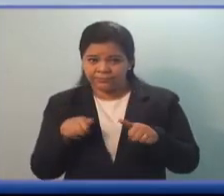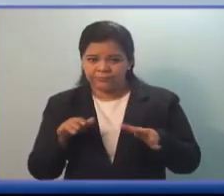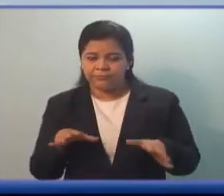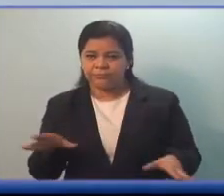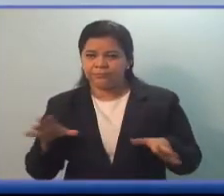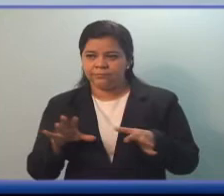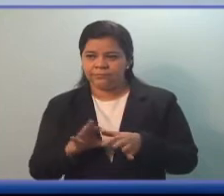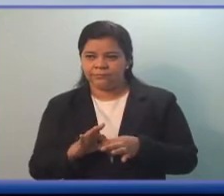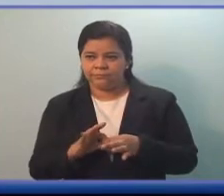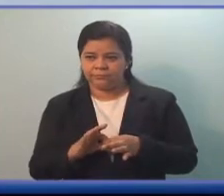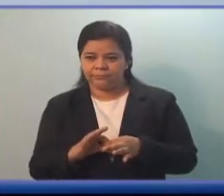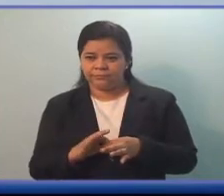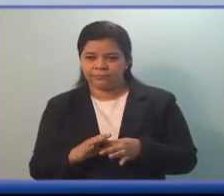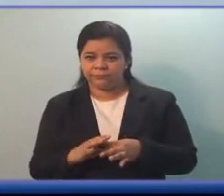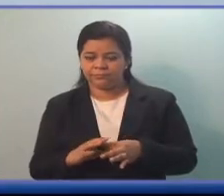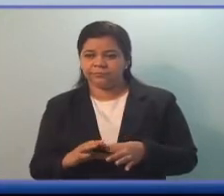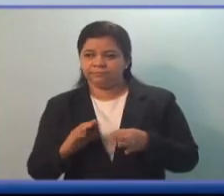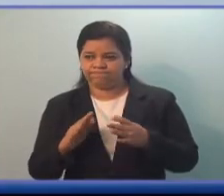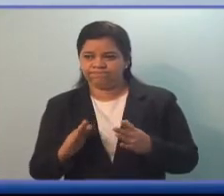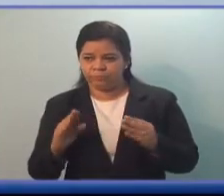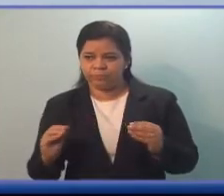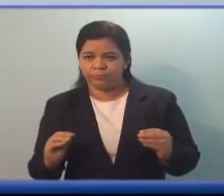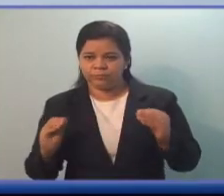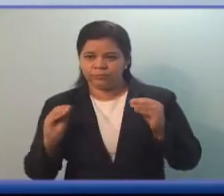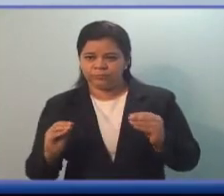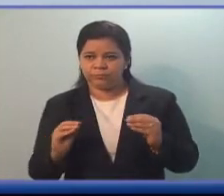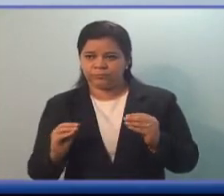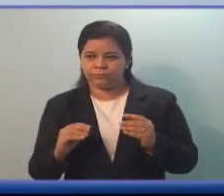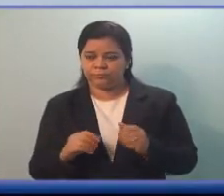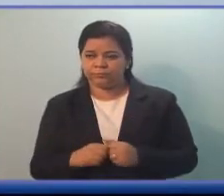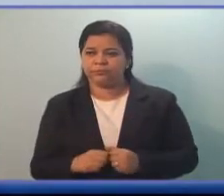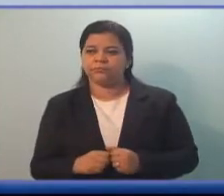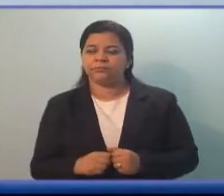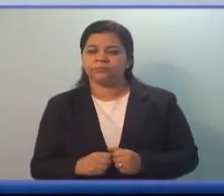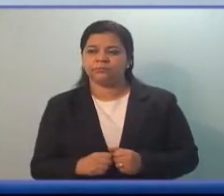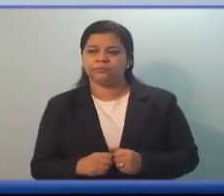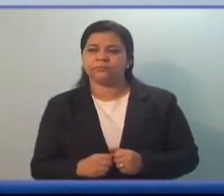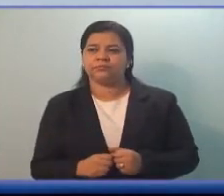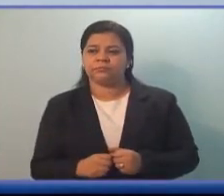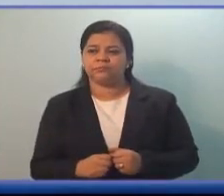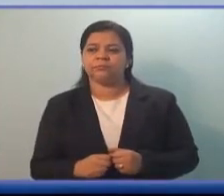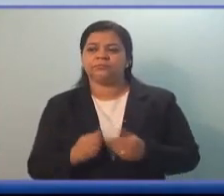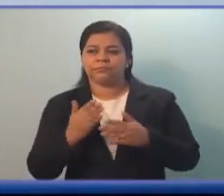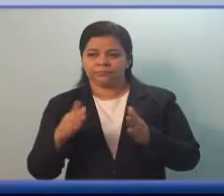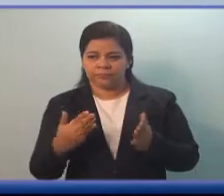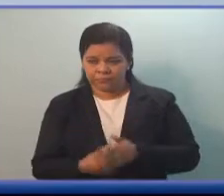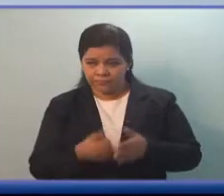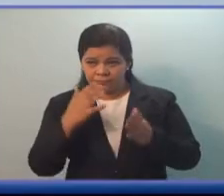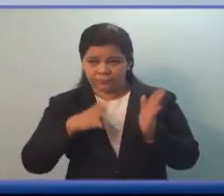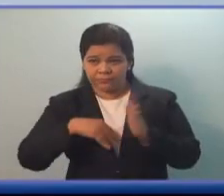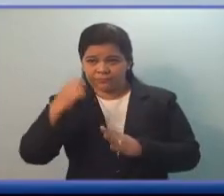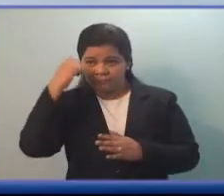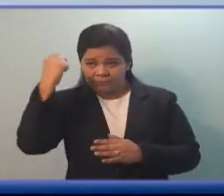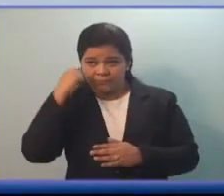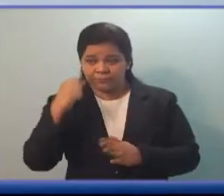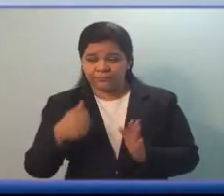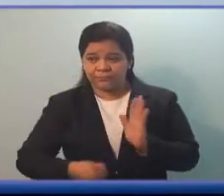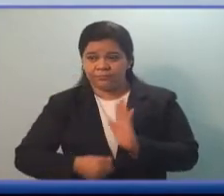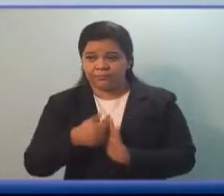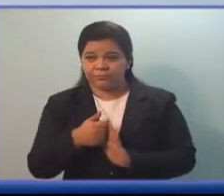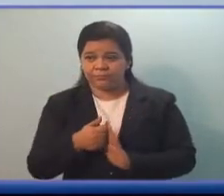los medios de comunicación, frente a organizaciones sociales, frente a la población, frente a diferentes